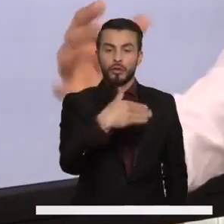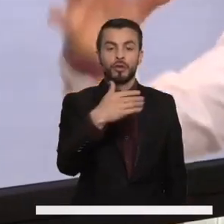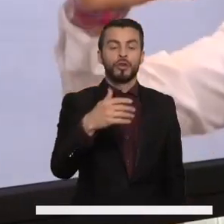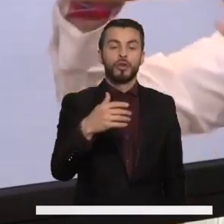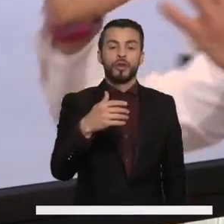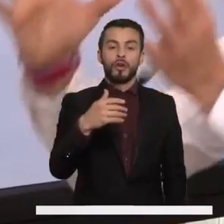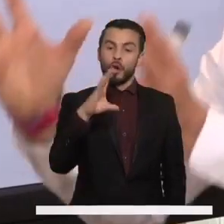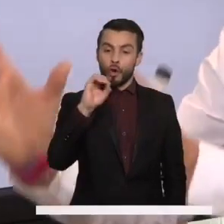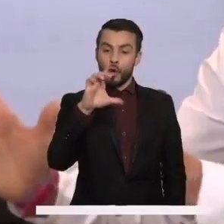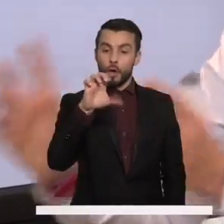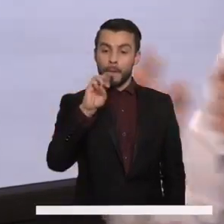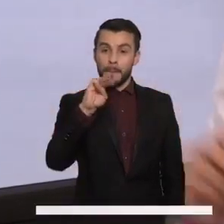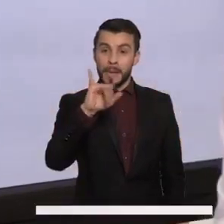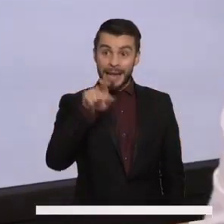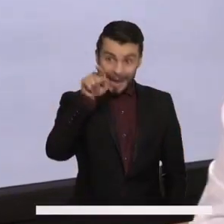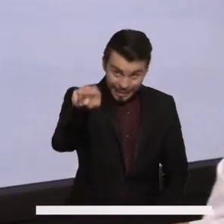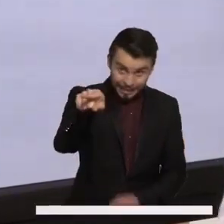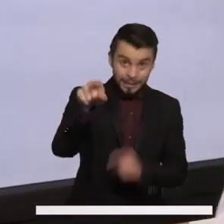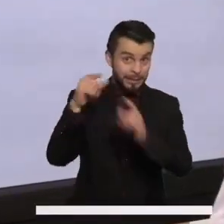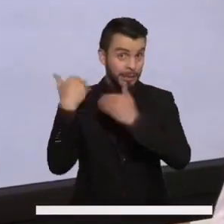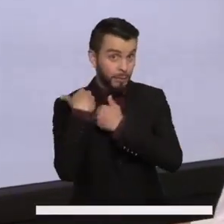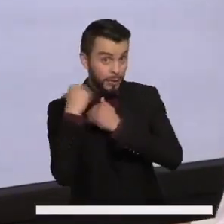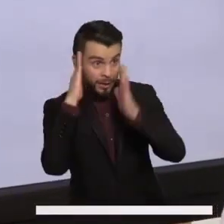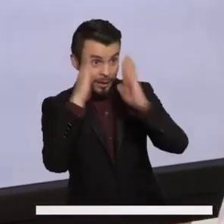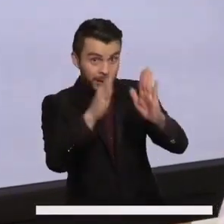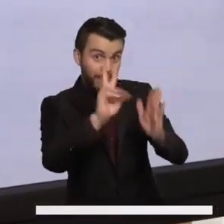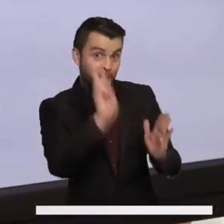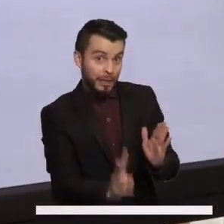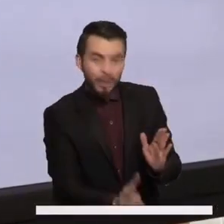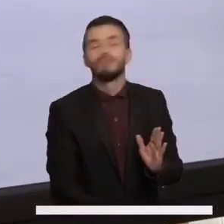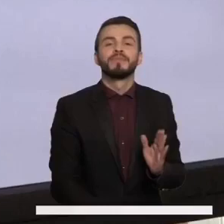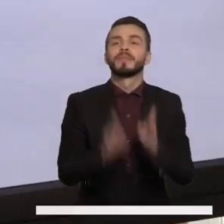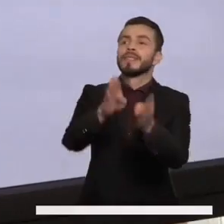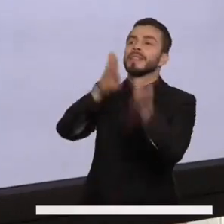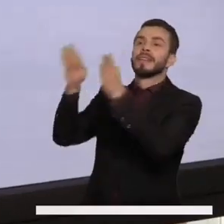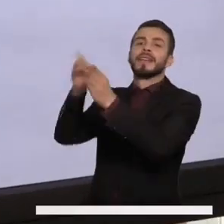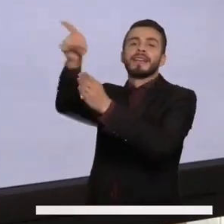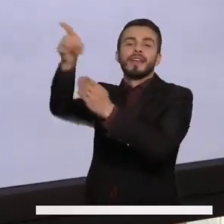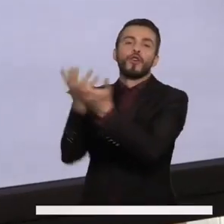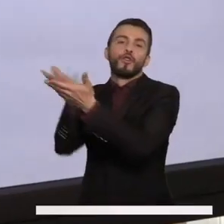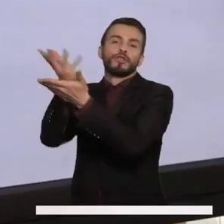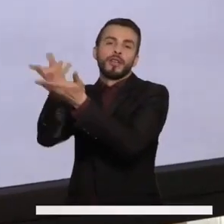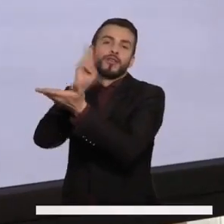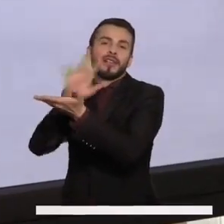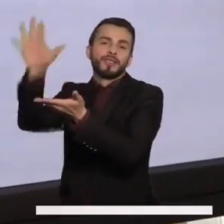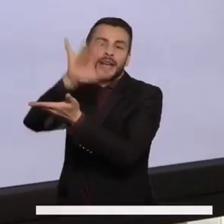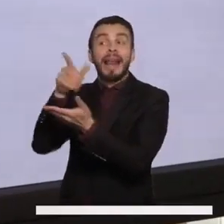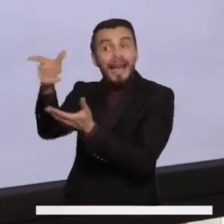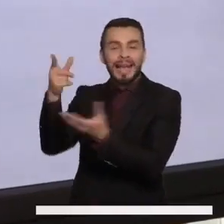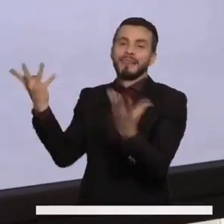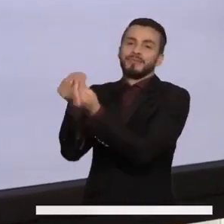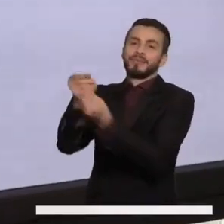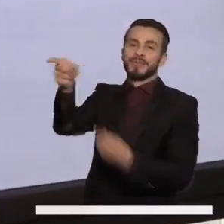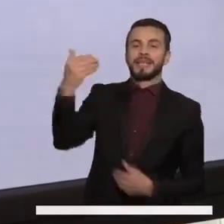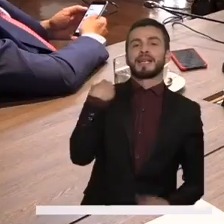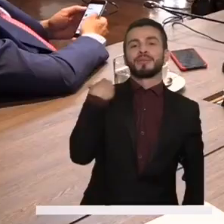internacional nos van a dar más mercados pero que ellos tienen cero pesos para arrendamiento